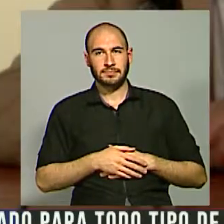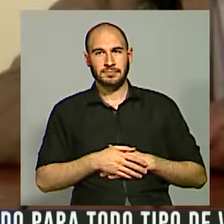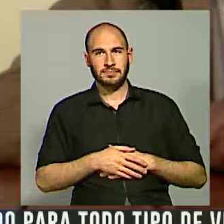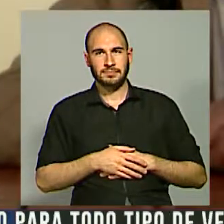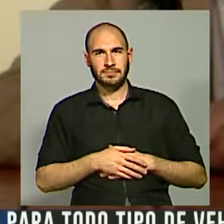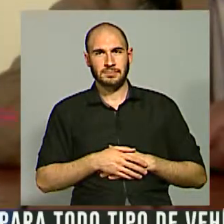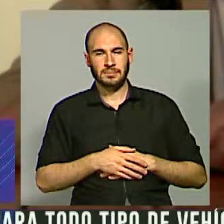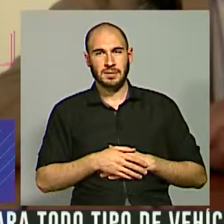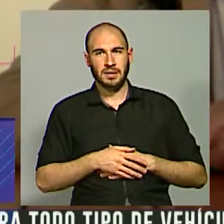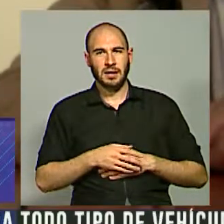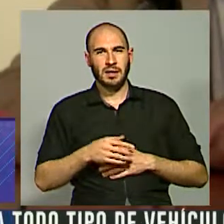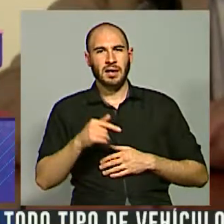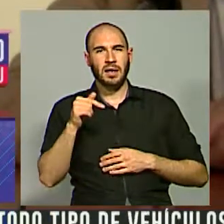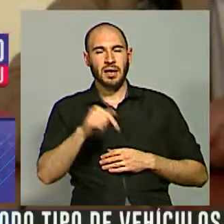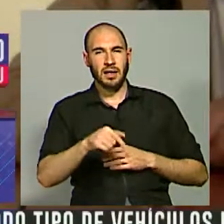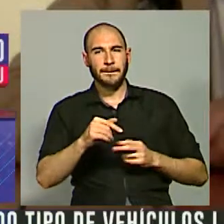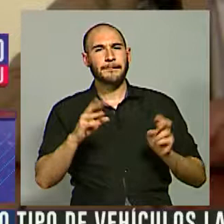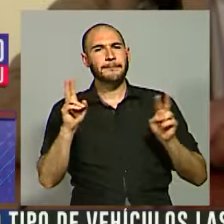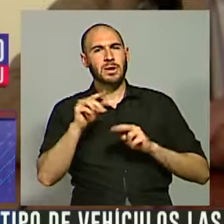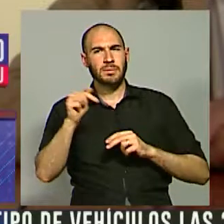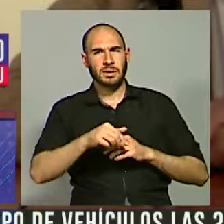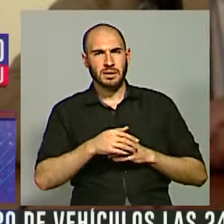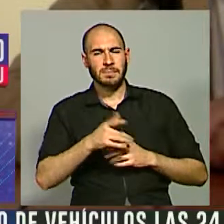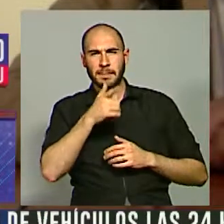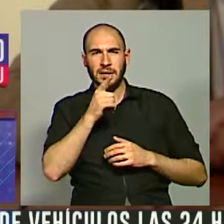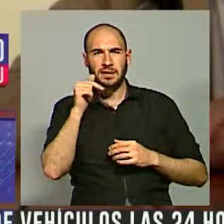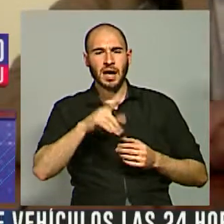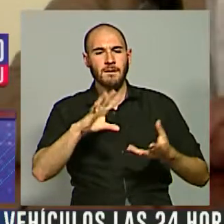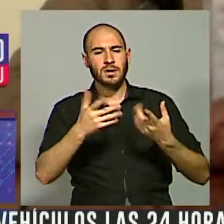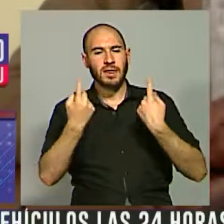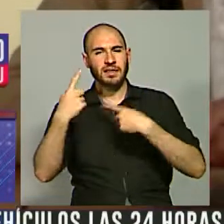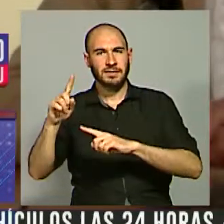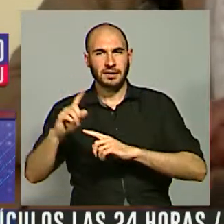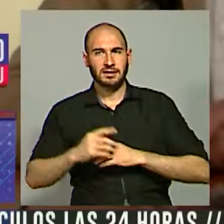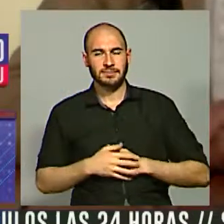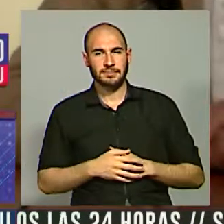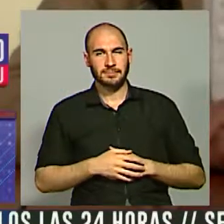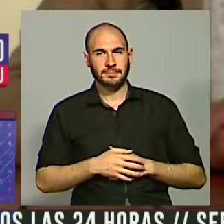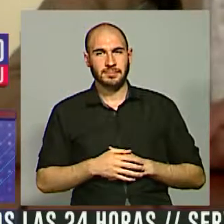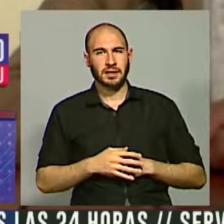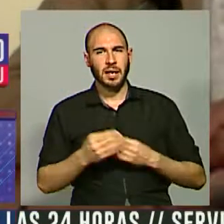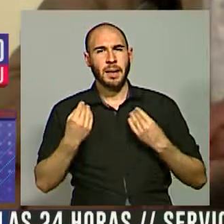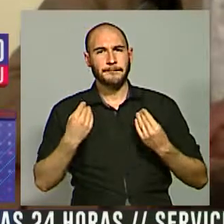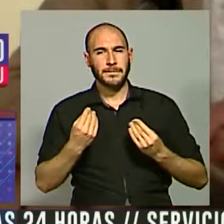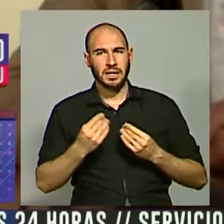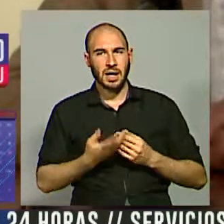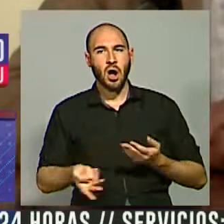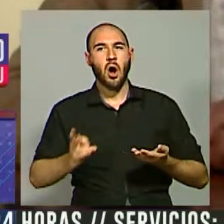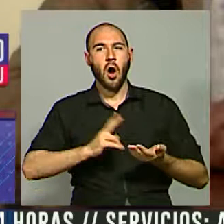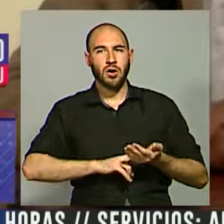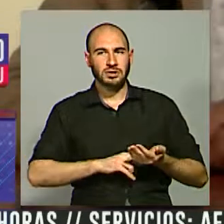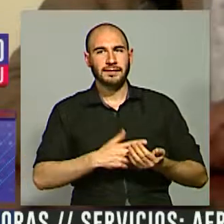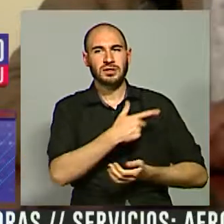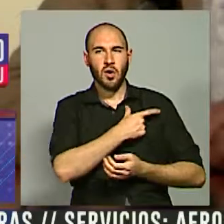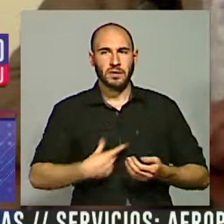El peronismo puede ser, y creo que va a ser, una alternativa para que vuelva otra vez a